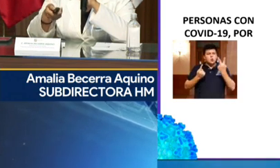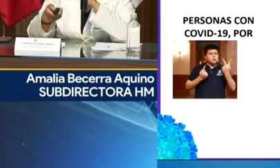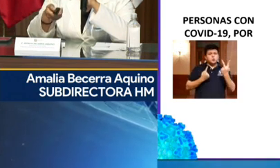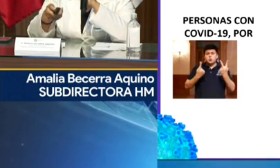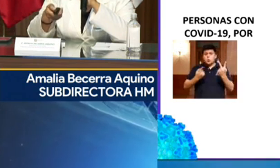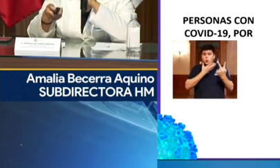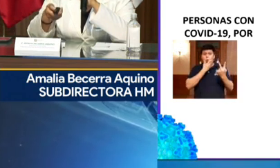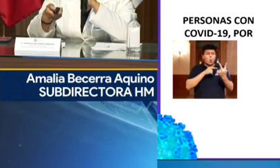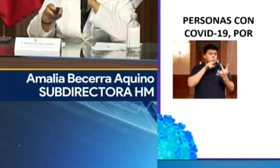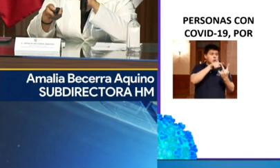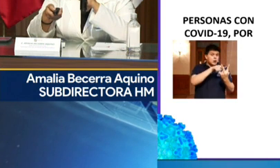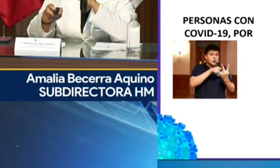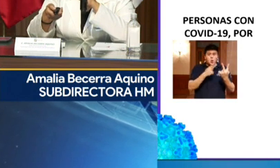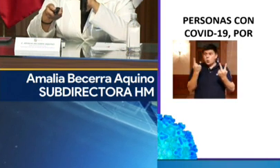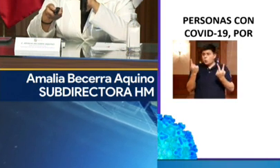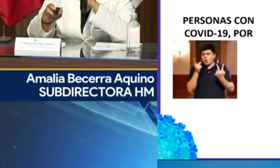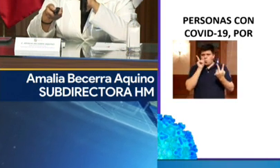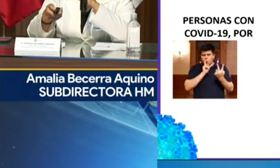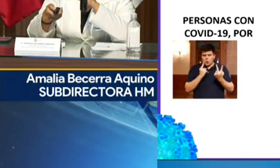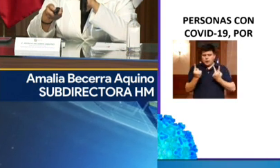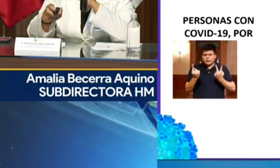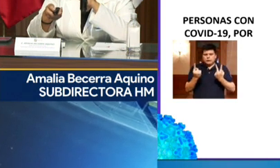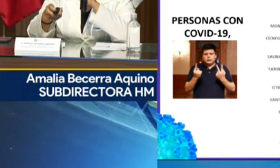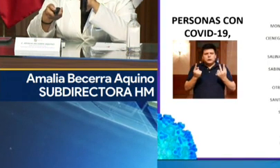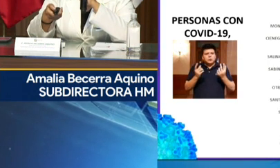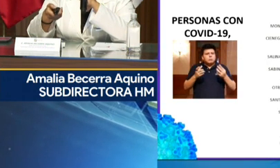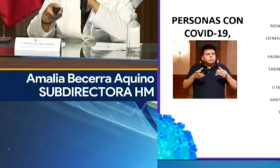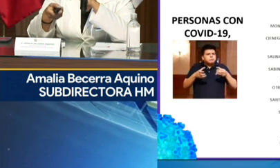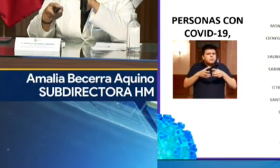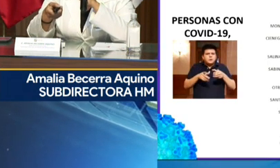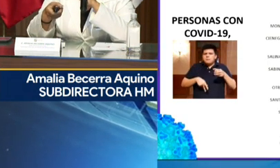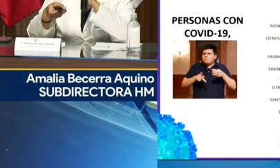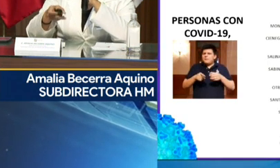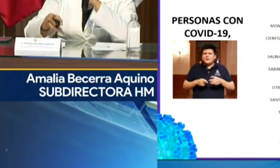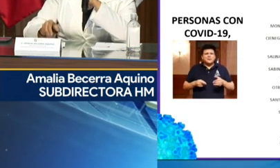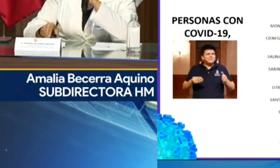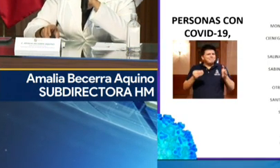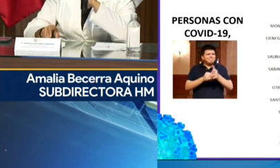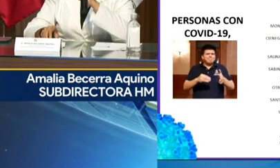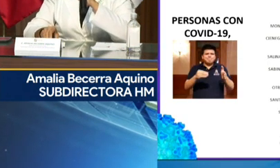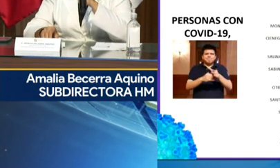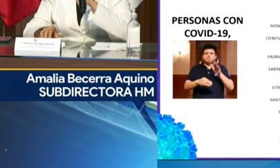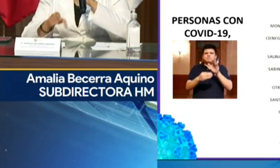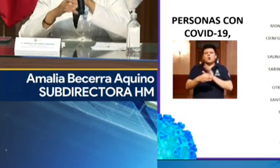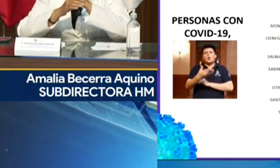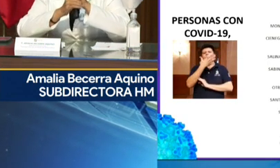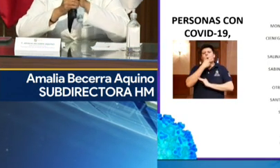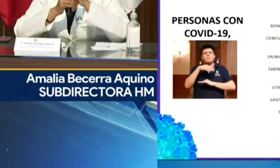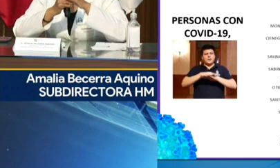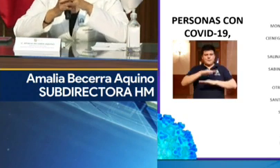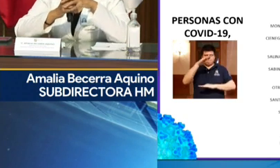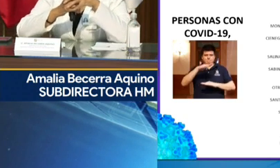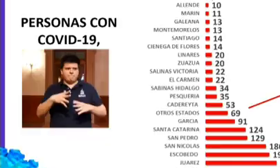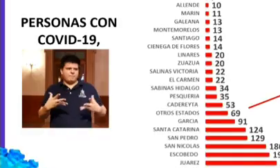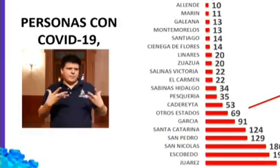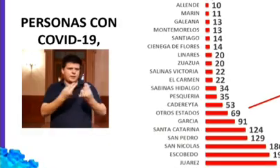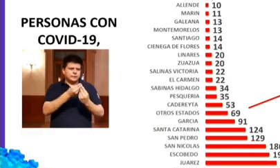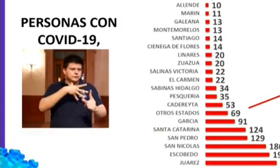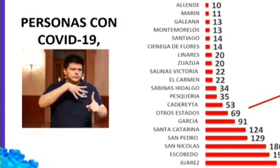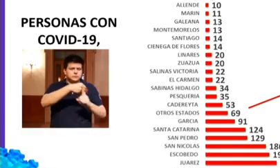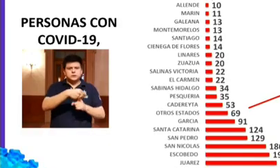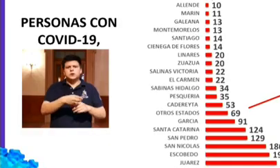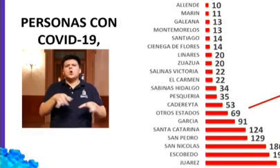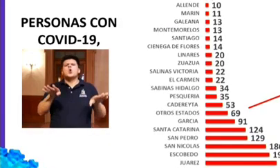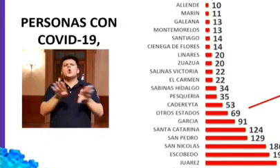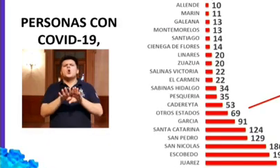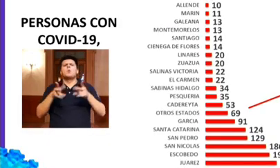bajado un poquito, pero sigue siendo predominantemente masculino. La distribución de las personas